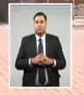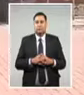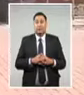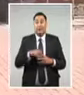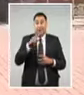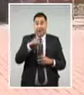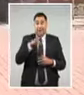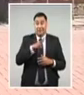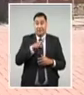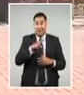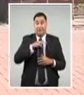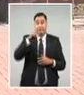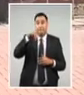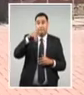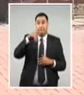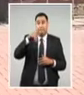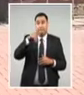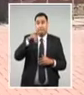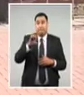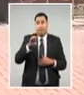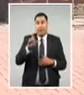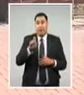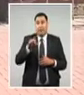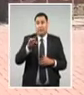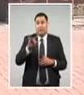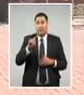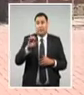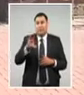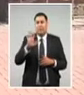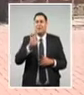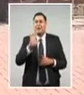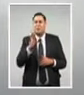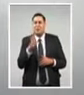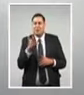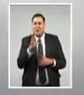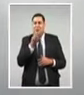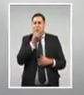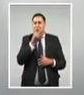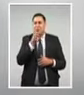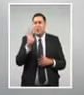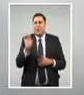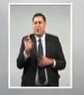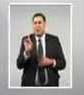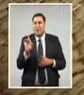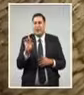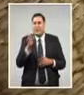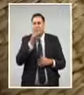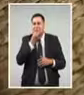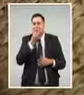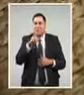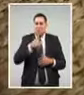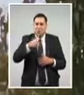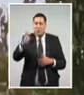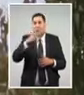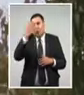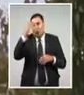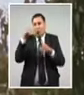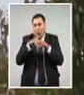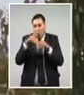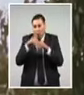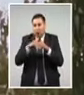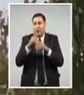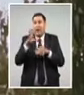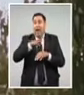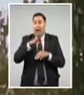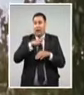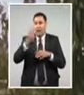Es el municipio de Mezquitic de Carmona, ubicado a media hora de la capital potosina, conocido por muchos por su presa, sus gorditas y el